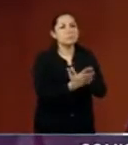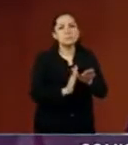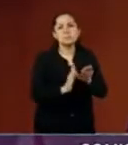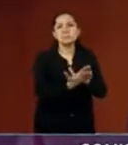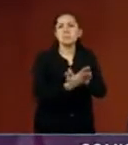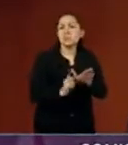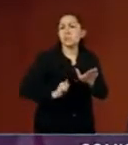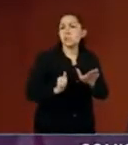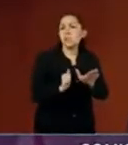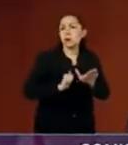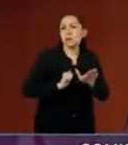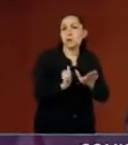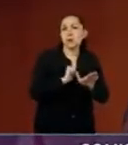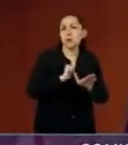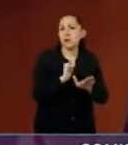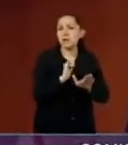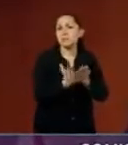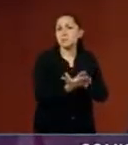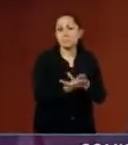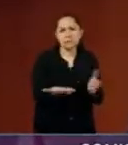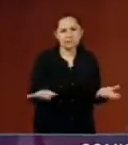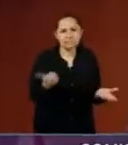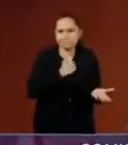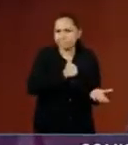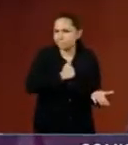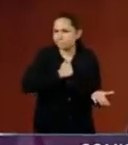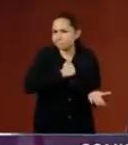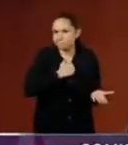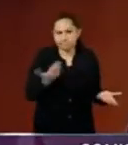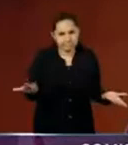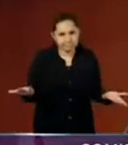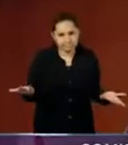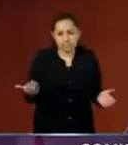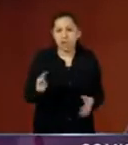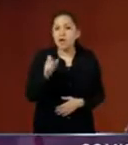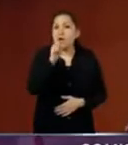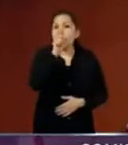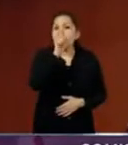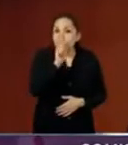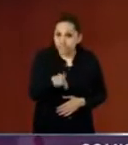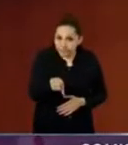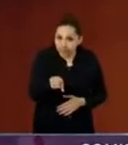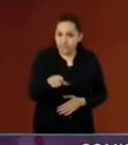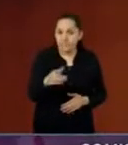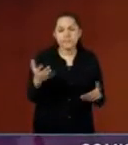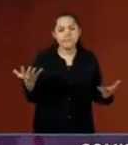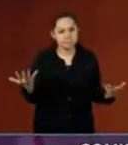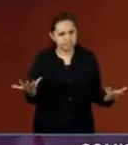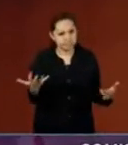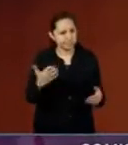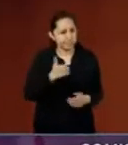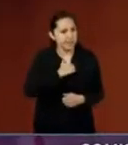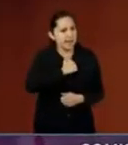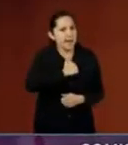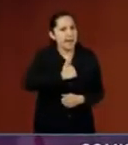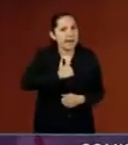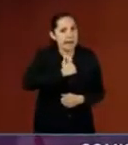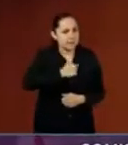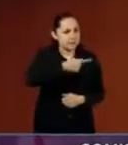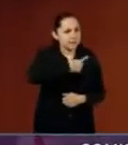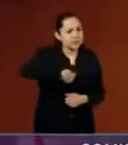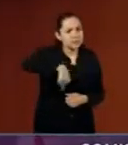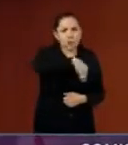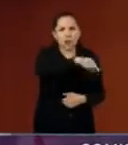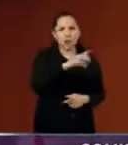que este poder, en medio de una pandemia, solo legisle lo que desde Palacio Nacional